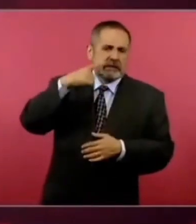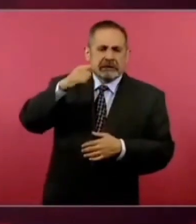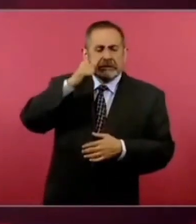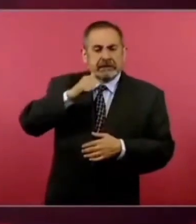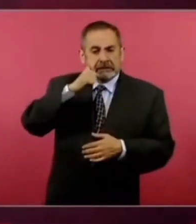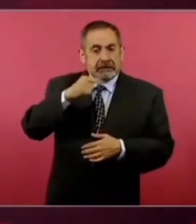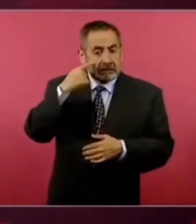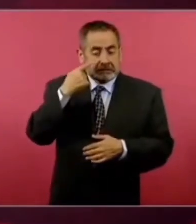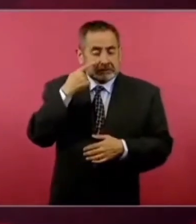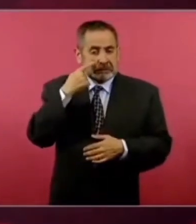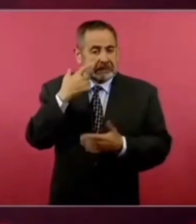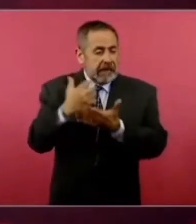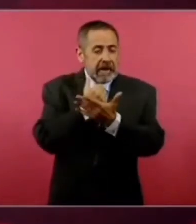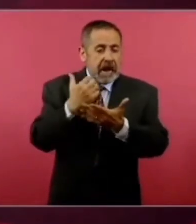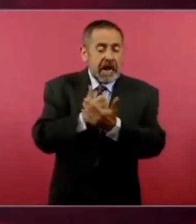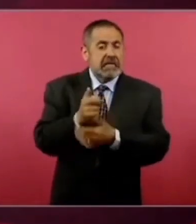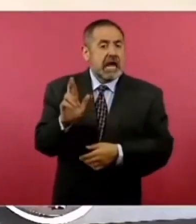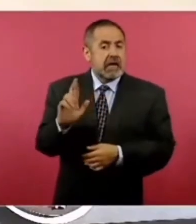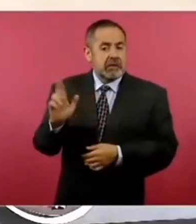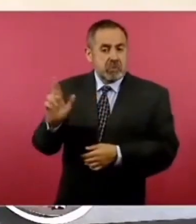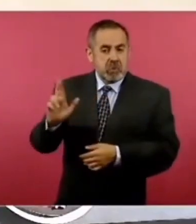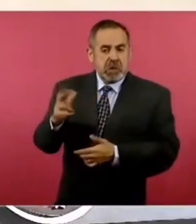los republicanos